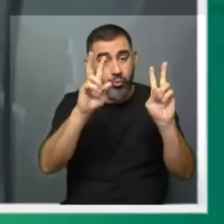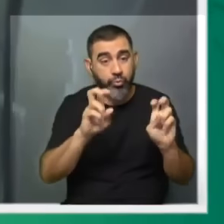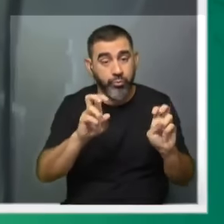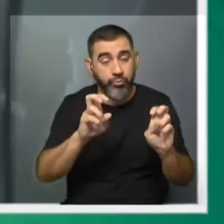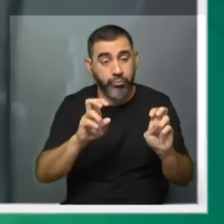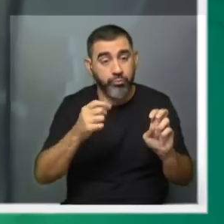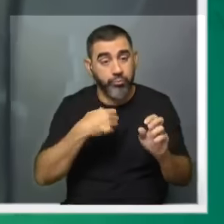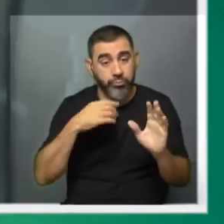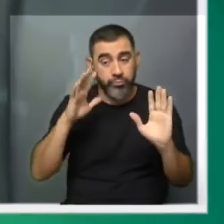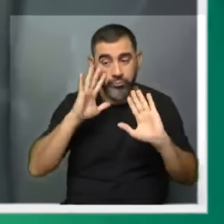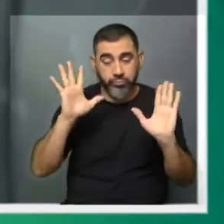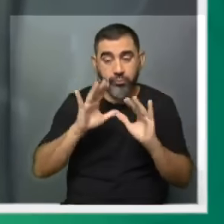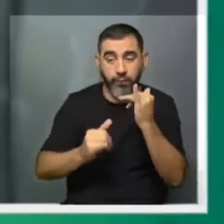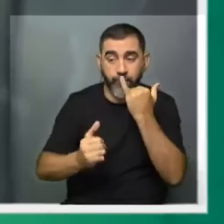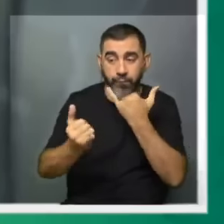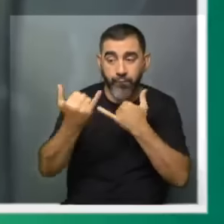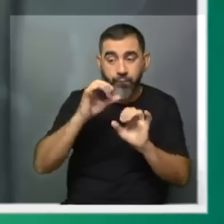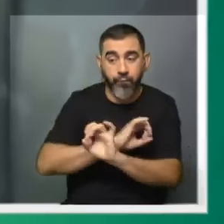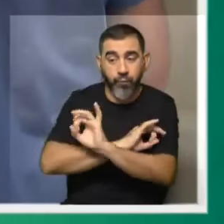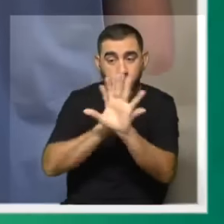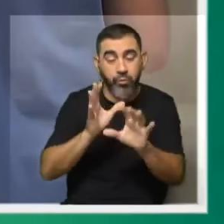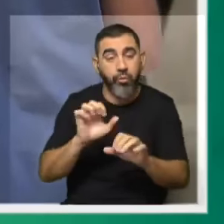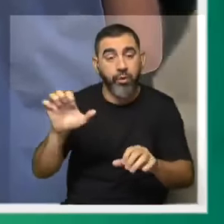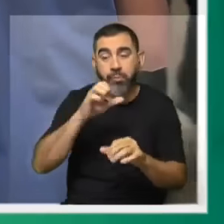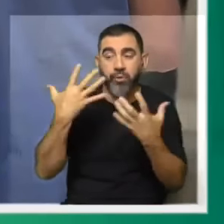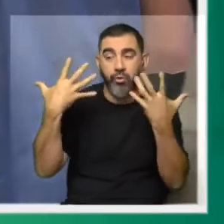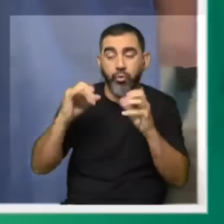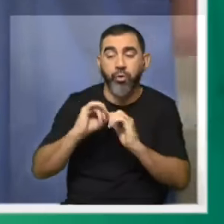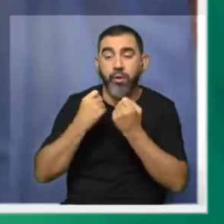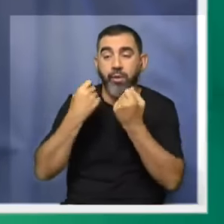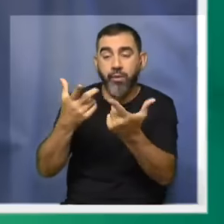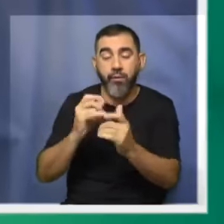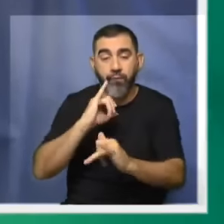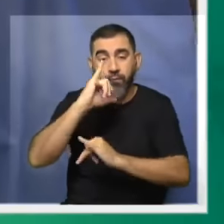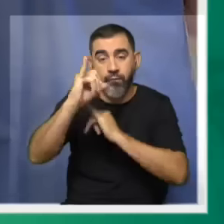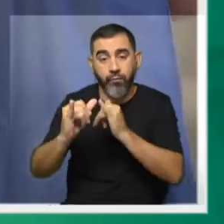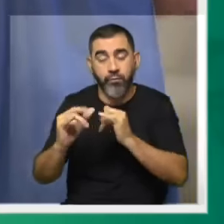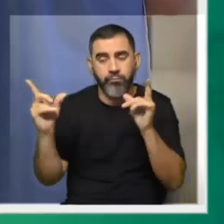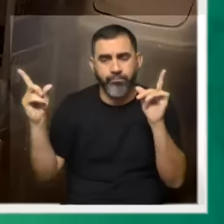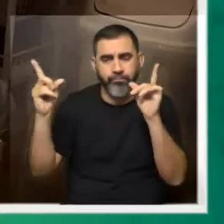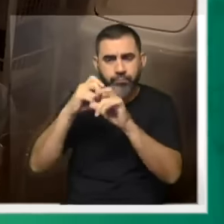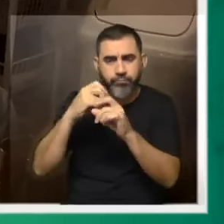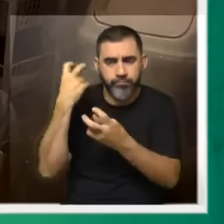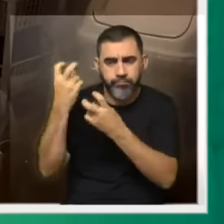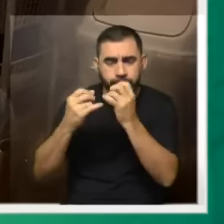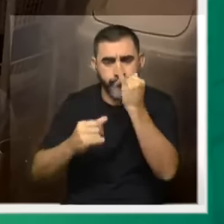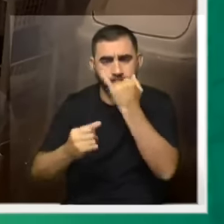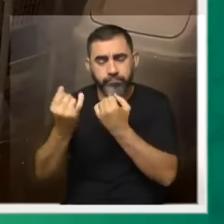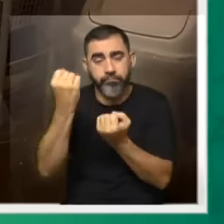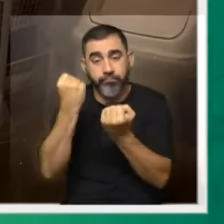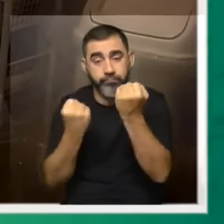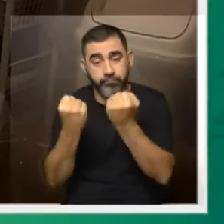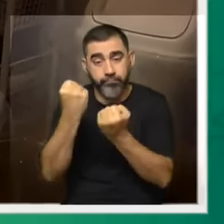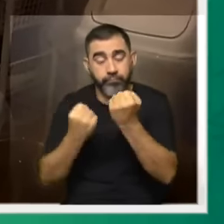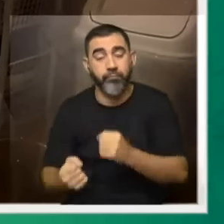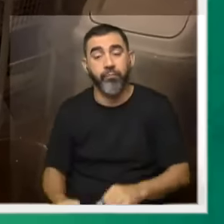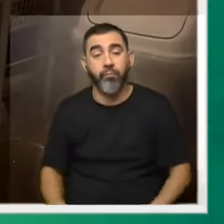cual nosotros no tenemos una información fidedigna porque la empresa se ha negado a informar y ha sido muy difícil obtener información económico